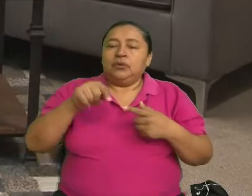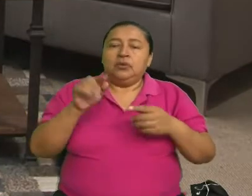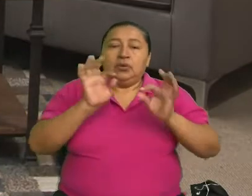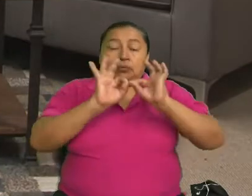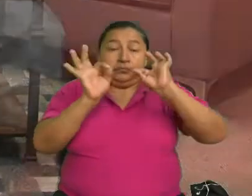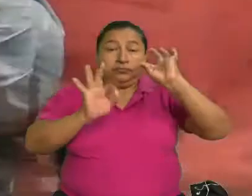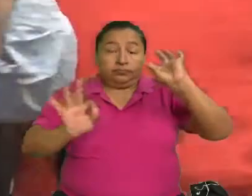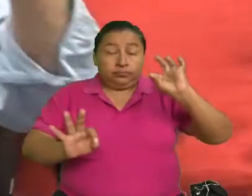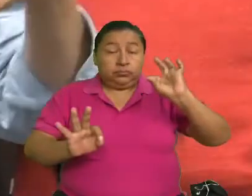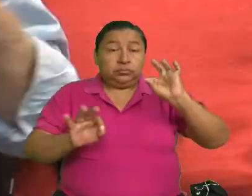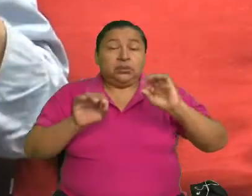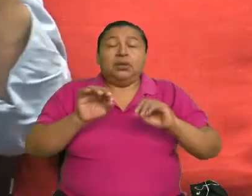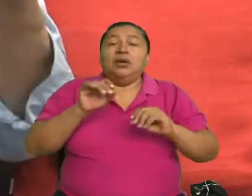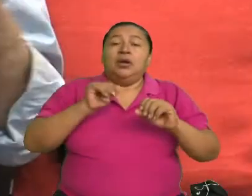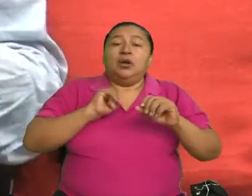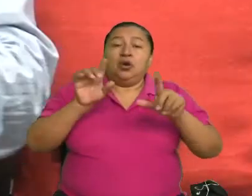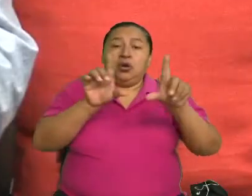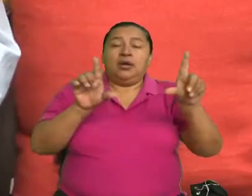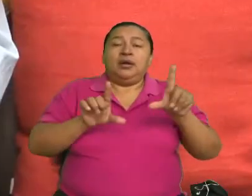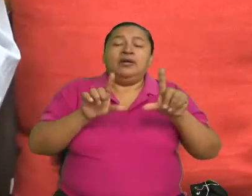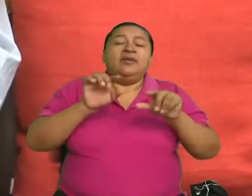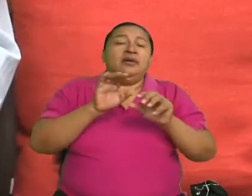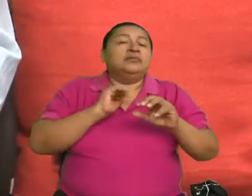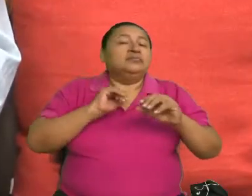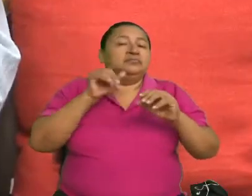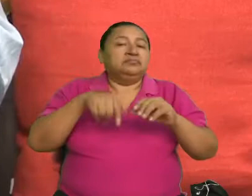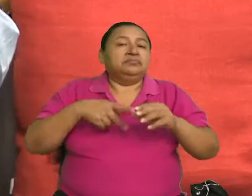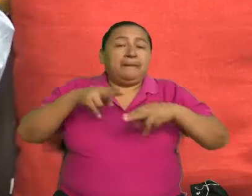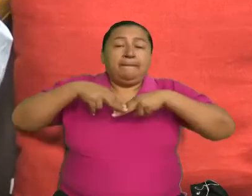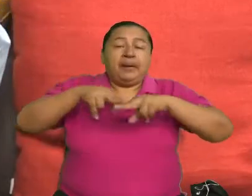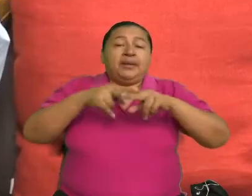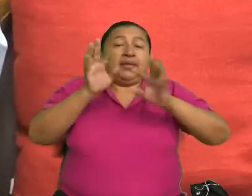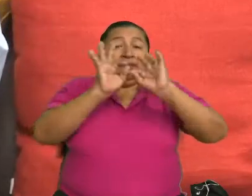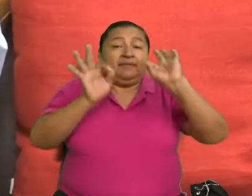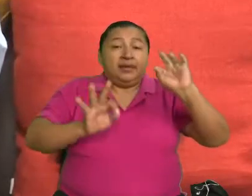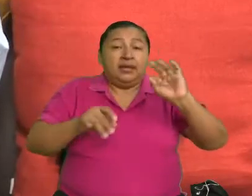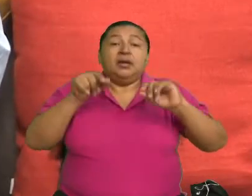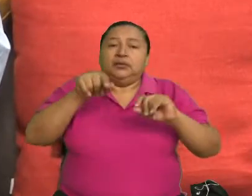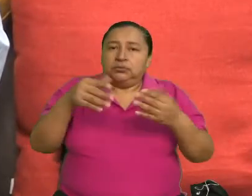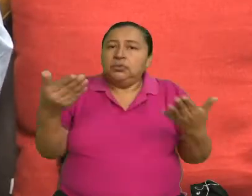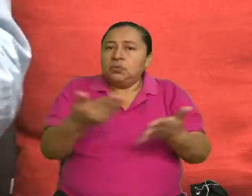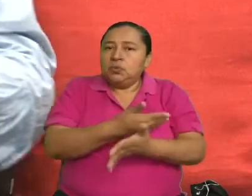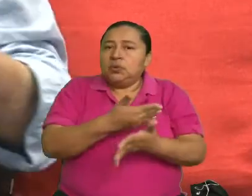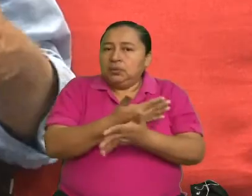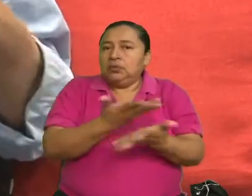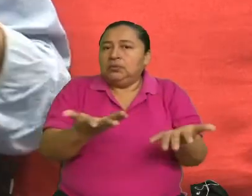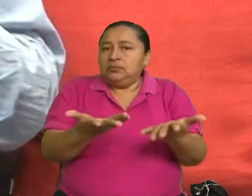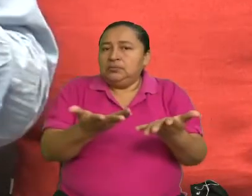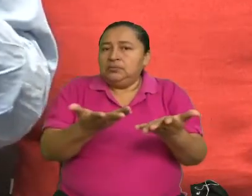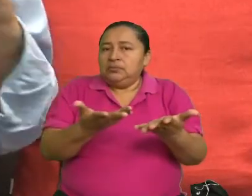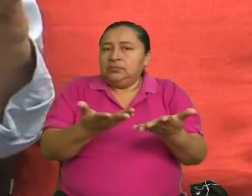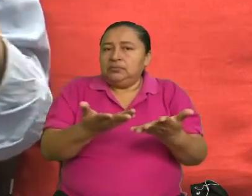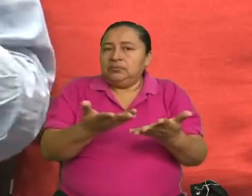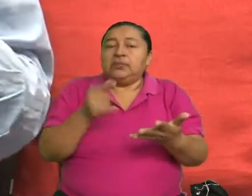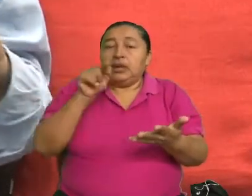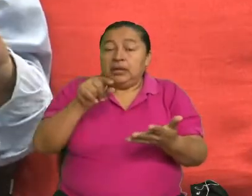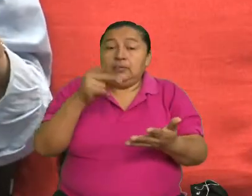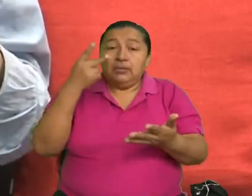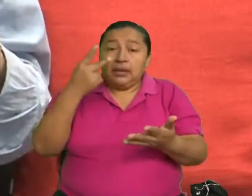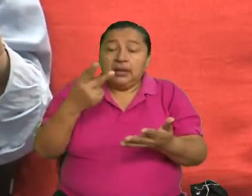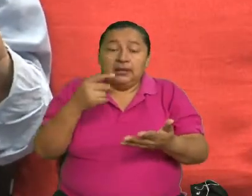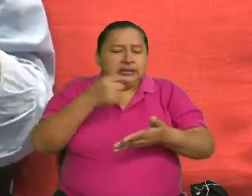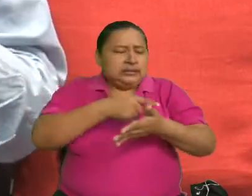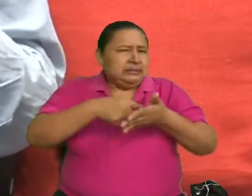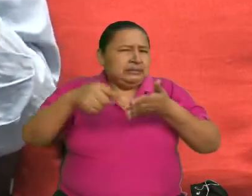Sandino, okay, claro. Ahí la gran feria, eso es nuevo, y realmente ahí, mira, cada fin de